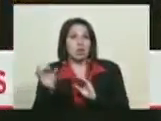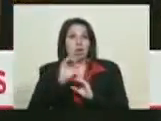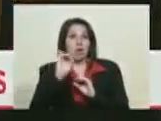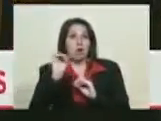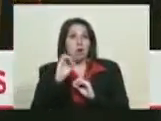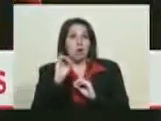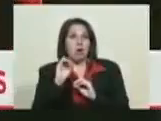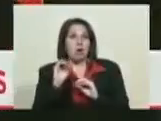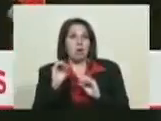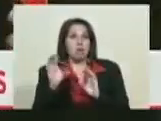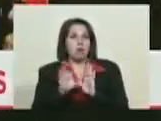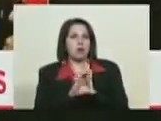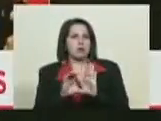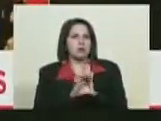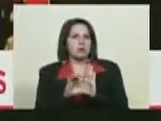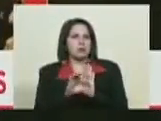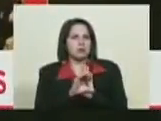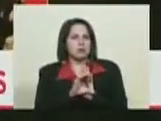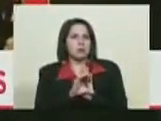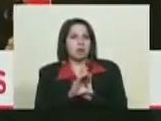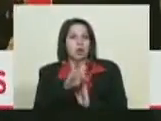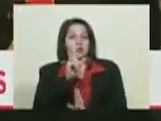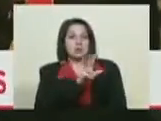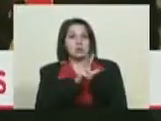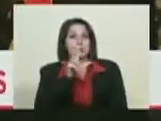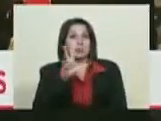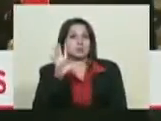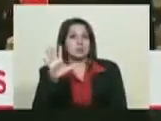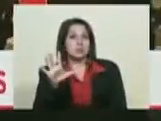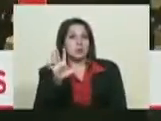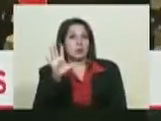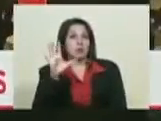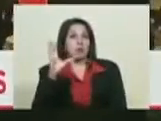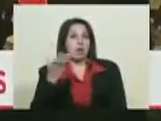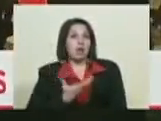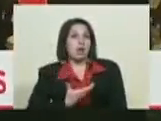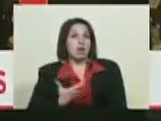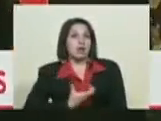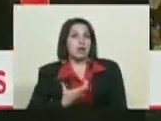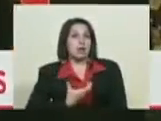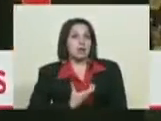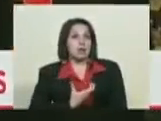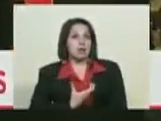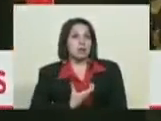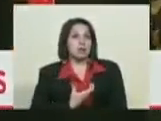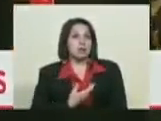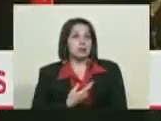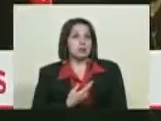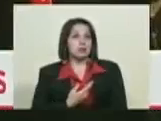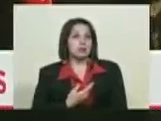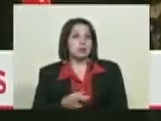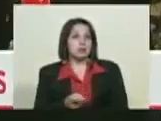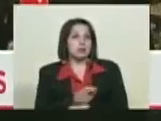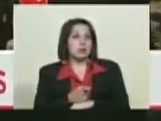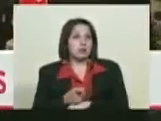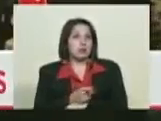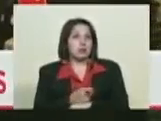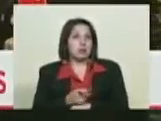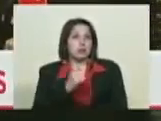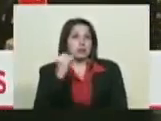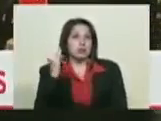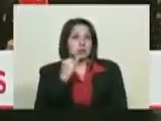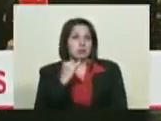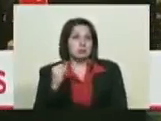de la Constituyente, los 335 alcaldes y alcaldesas y el gobernador del Zulia,